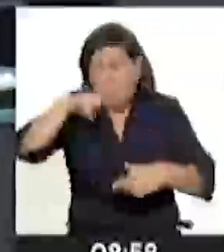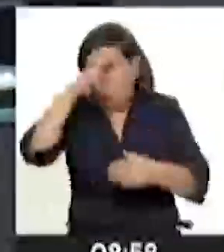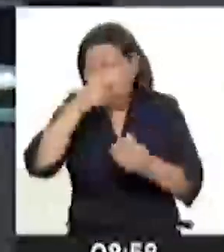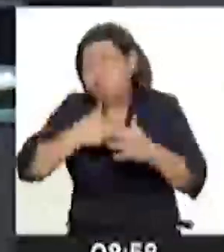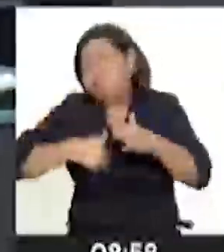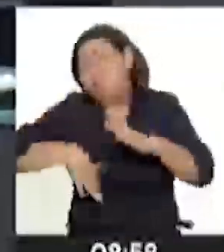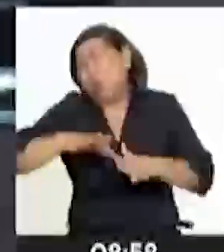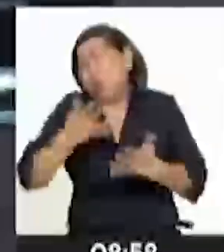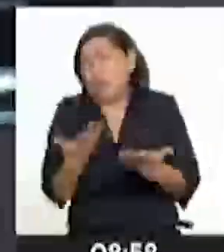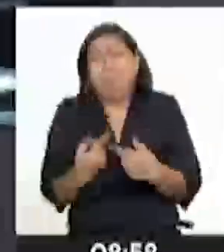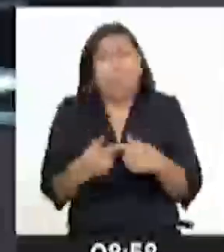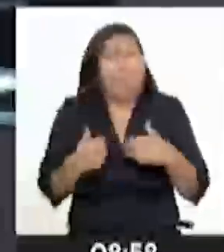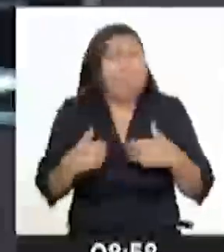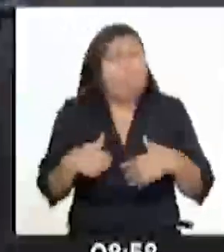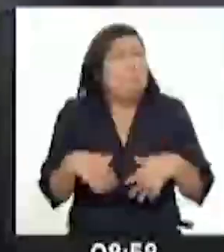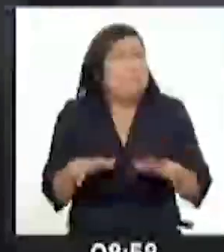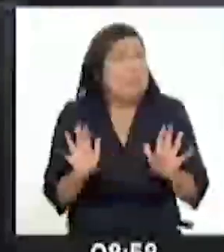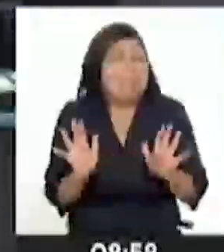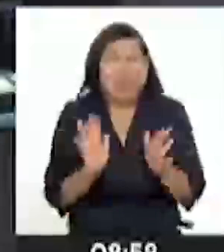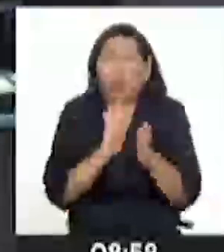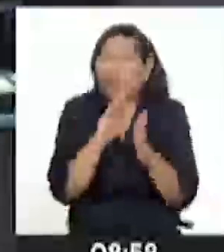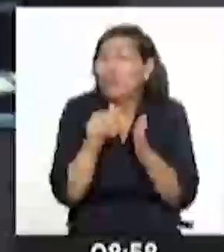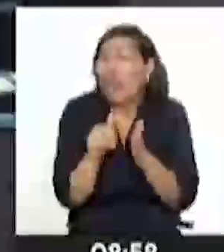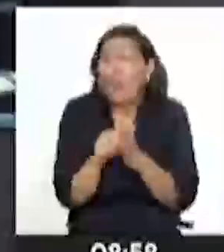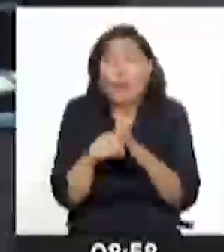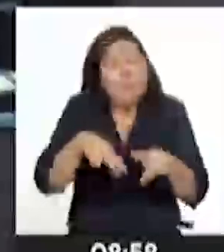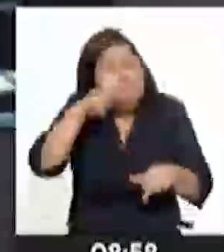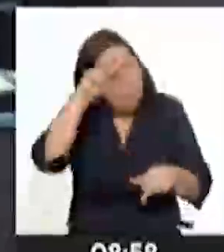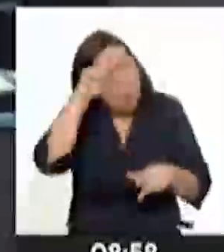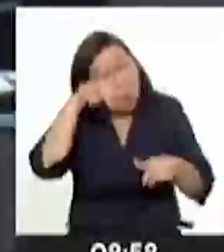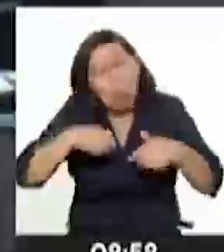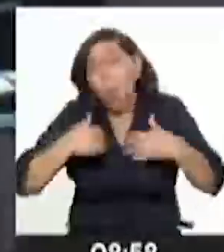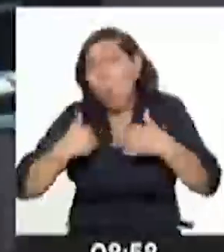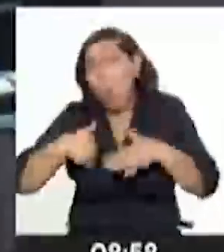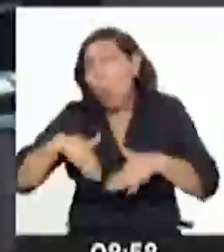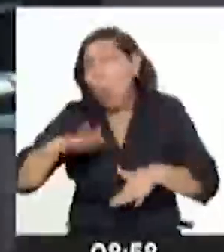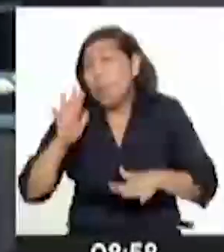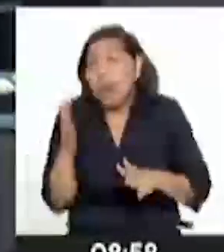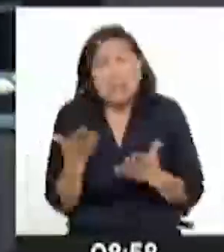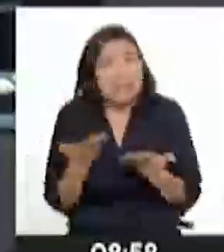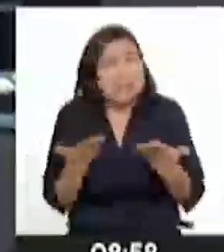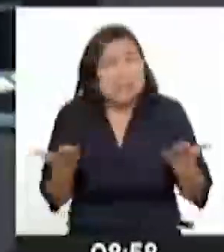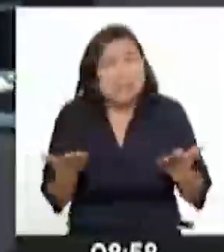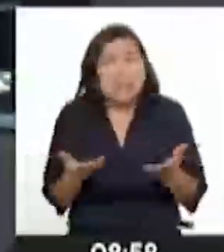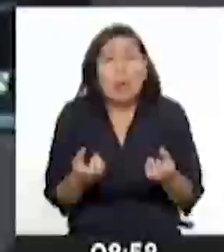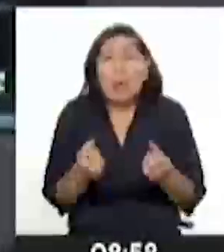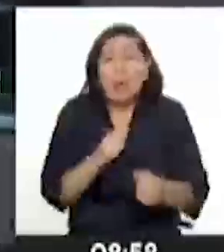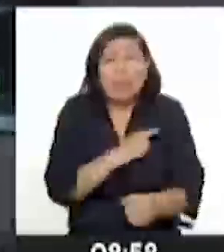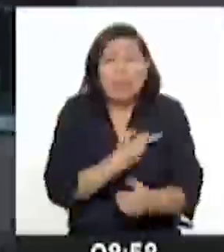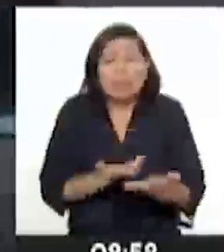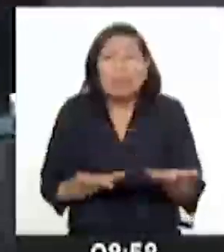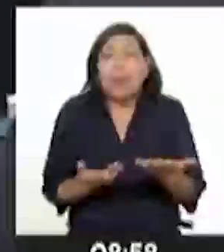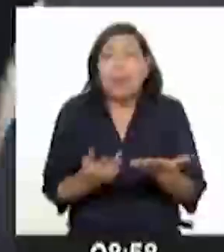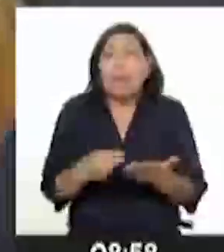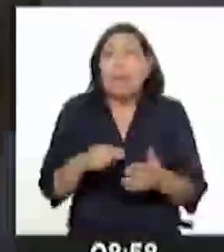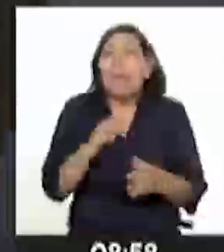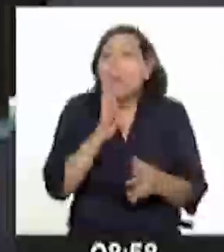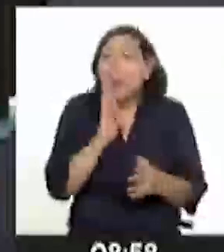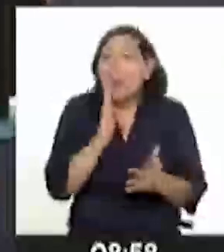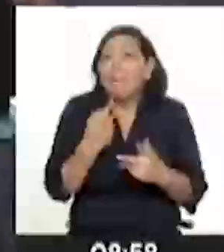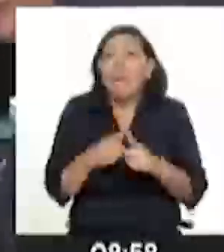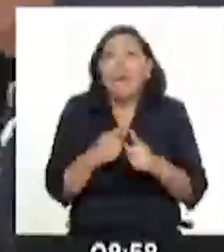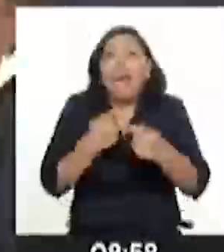podemos alcanzar. En el Perú tenemos todo. Creo que con las políticas que se están aplicando, el programa Punche Perú, ahí al ministro vamos a hablar de un